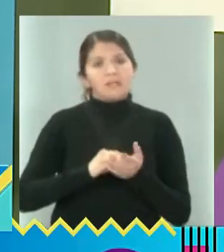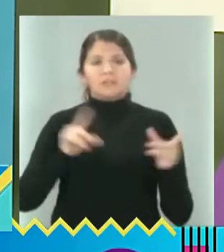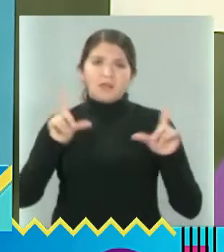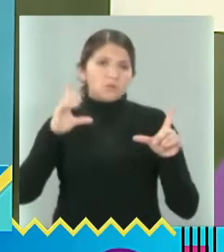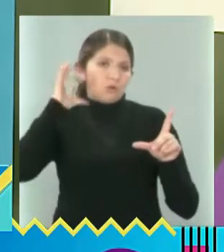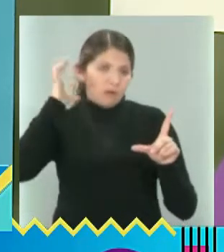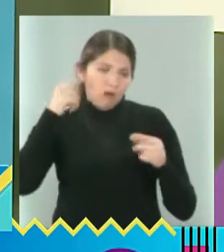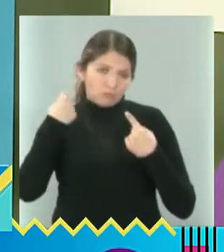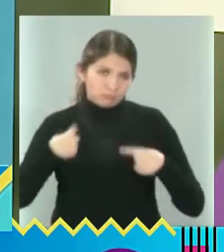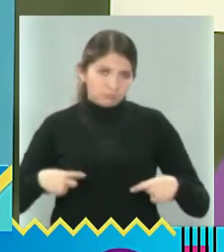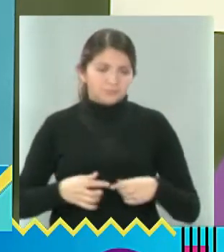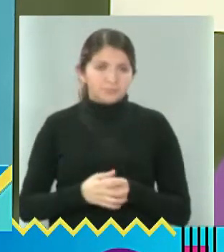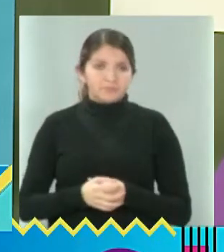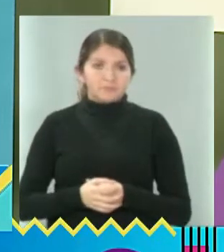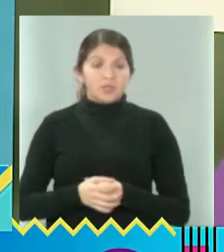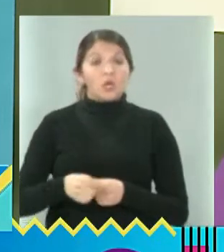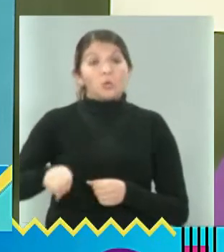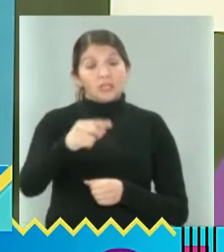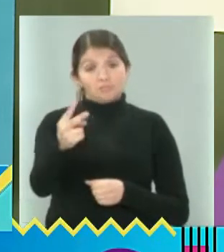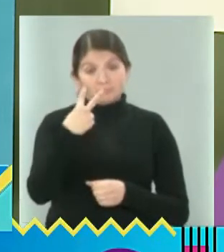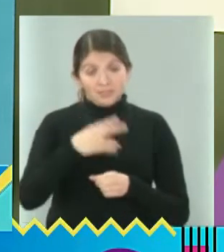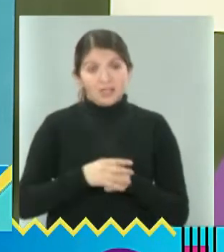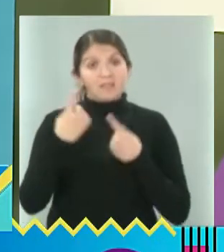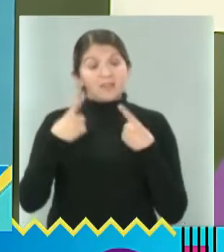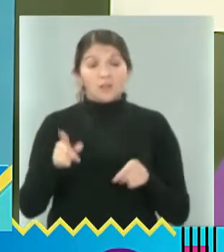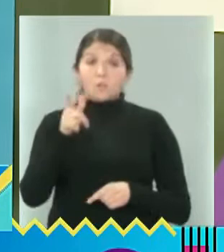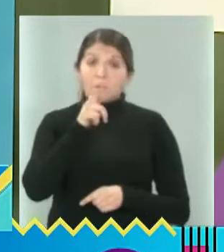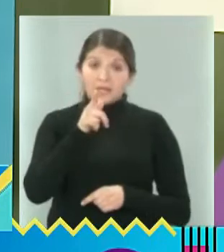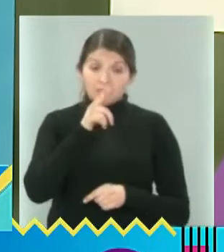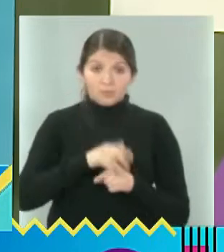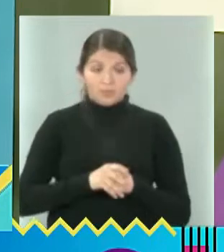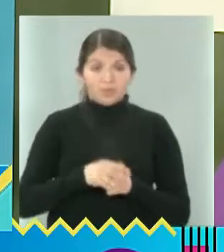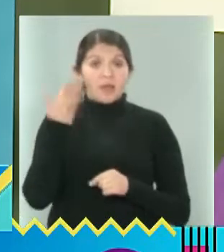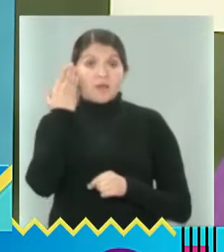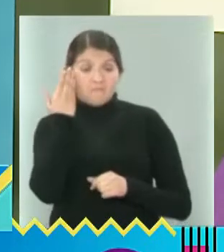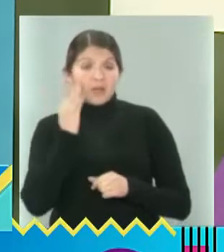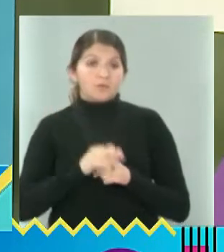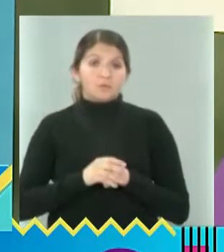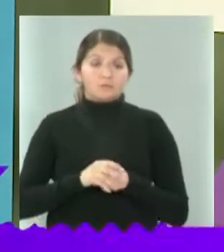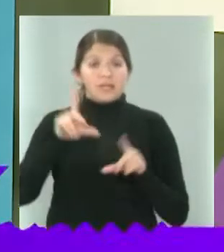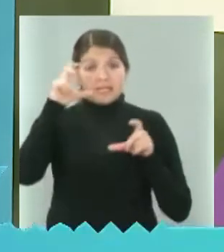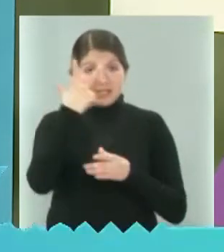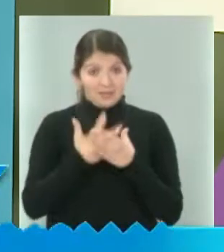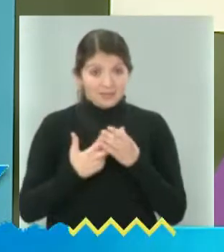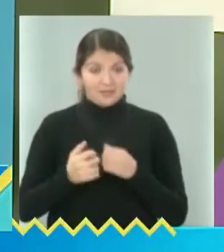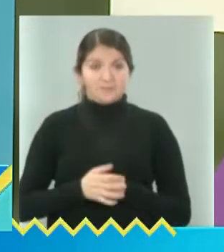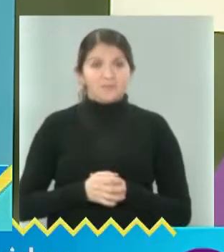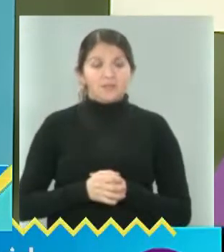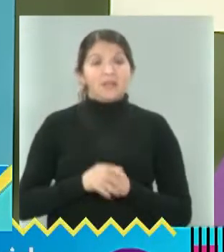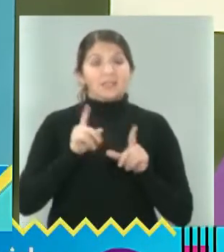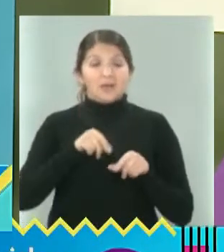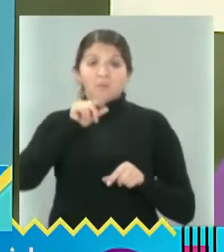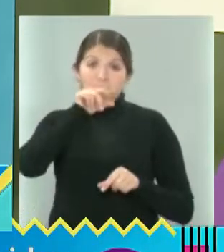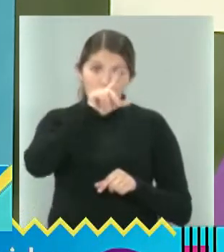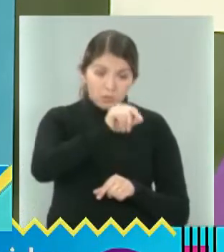lo vamos a invitar a que participen en nuestro programa. Estamos en distintos parecidos, en Facebook y en Instagram. Y en Twitter, el